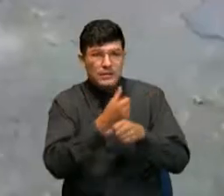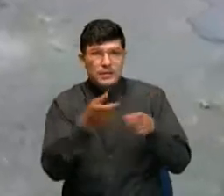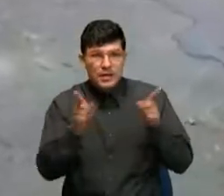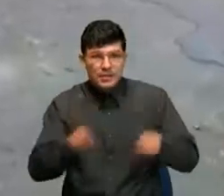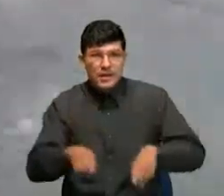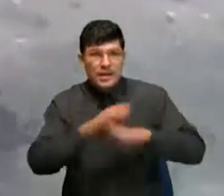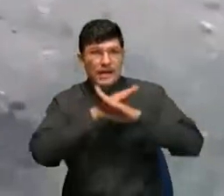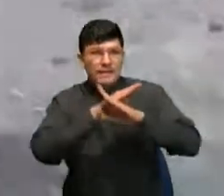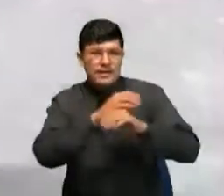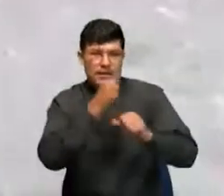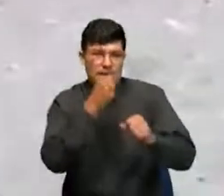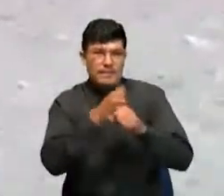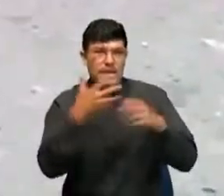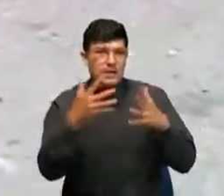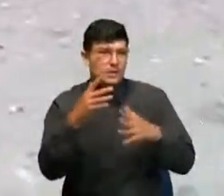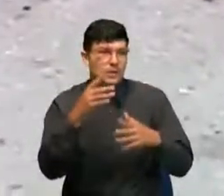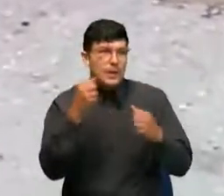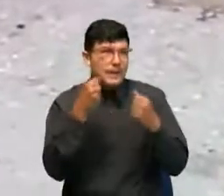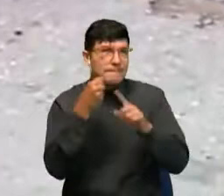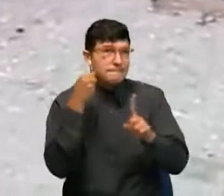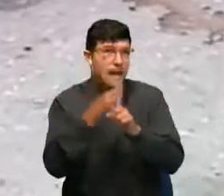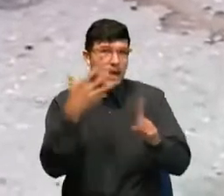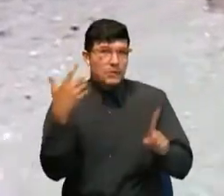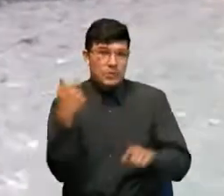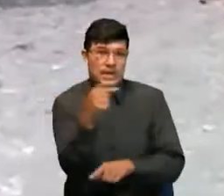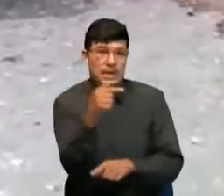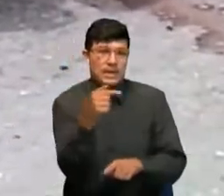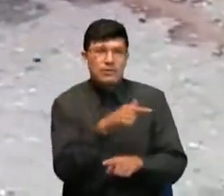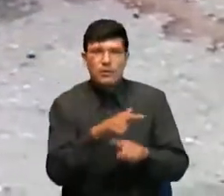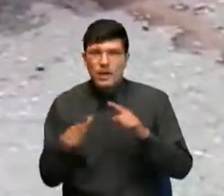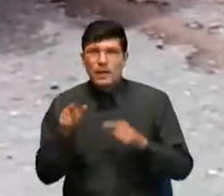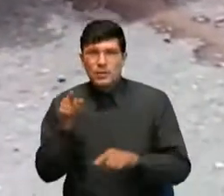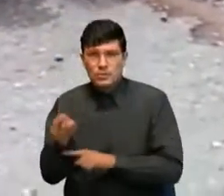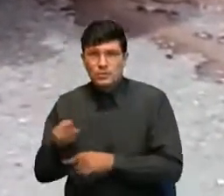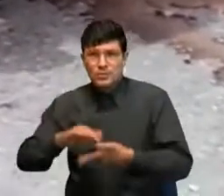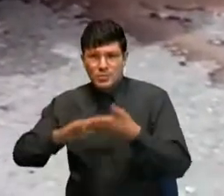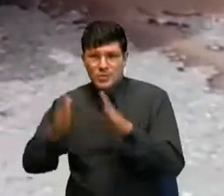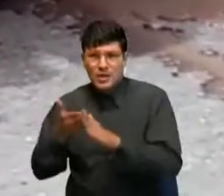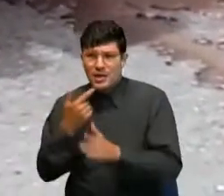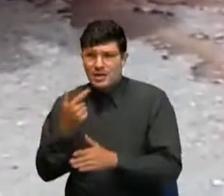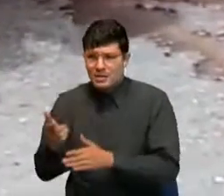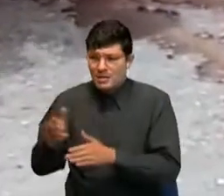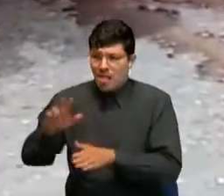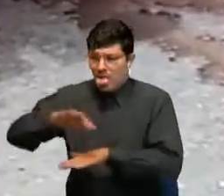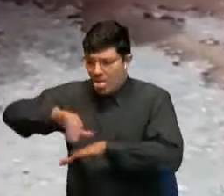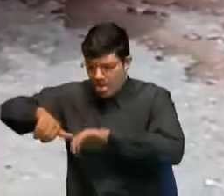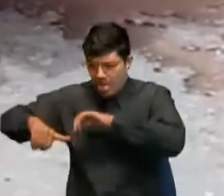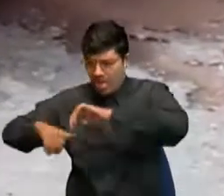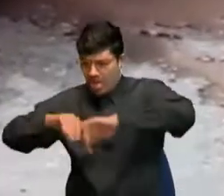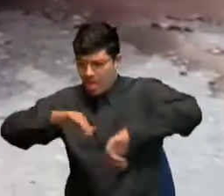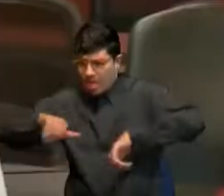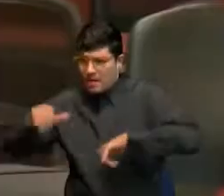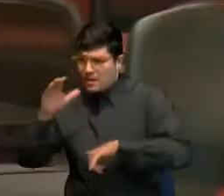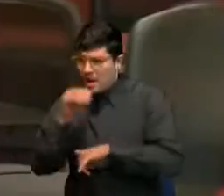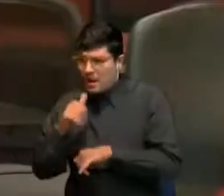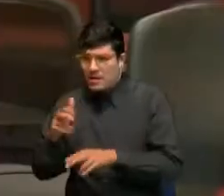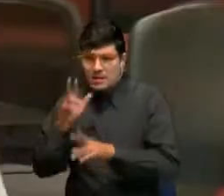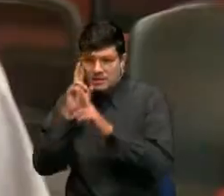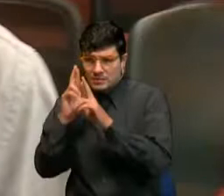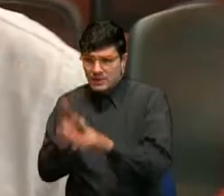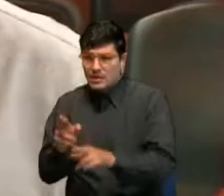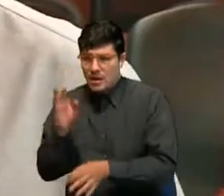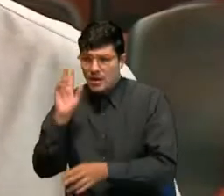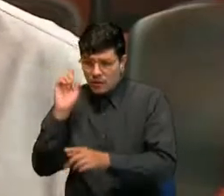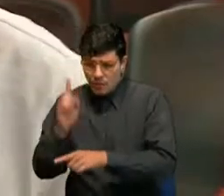impacto pero por su parte la comunidad asegura que siguen abriendo calles sin respetar las órdenes jurídicas si